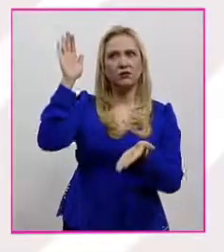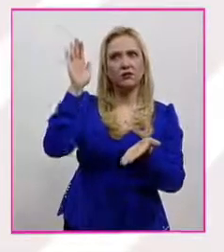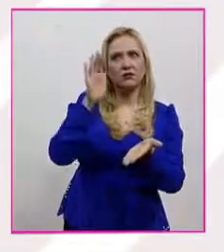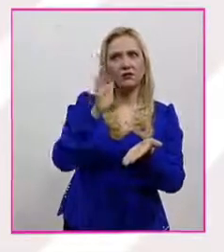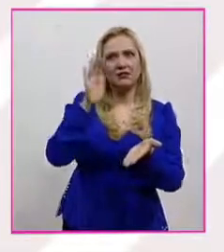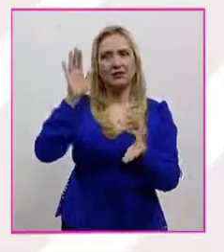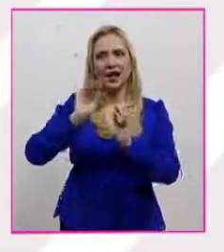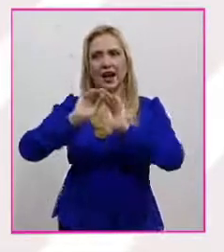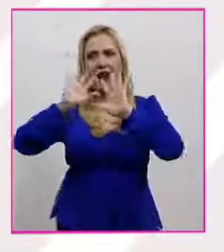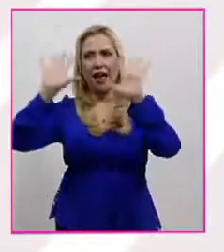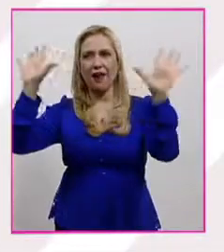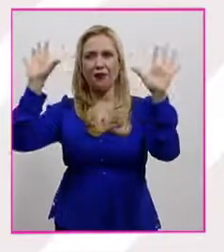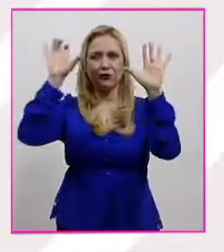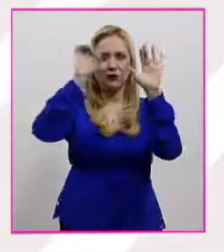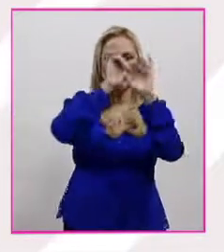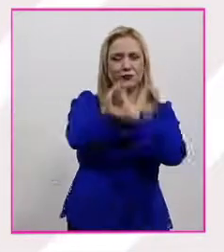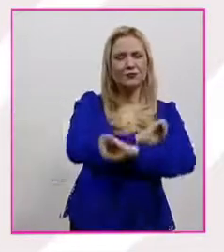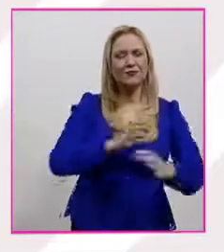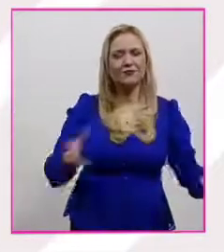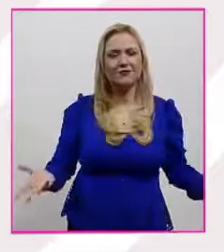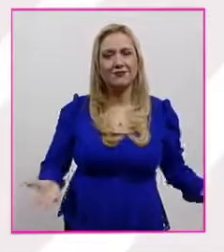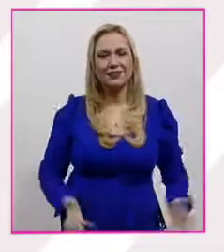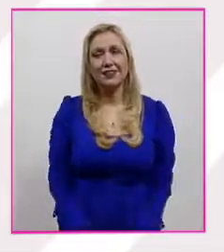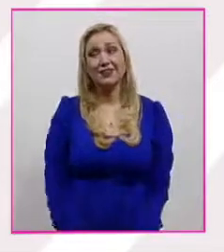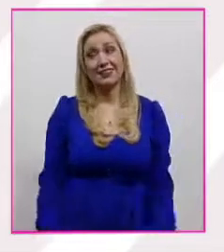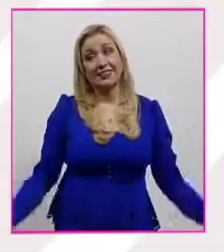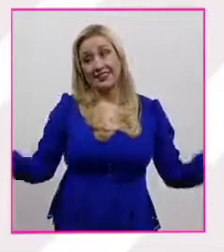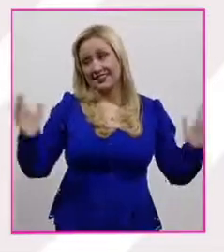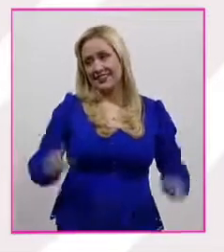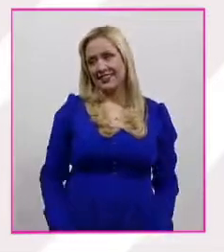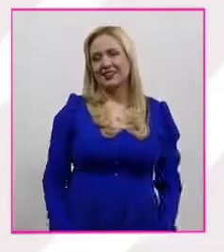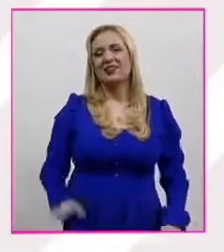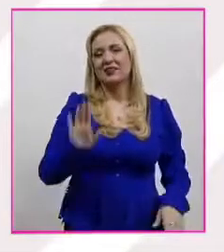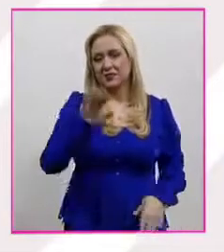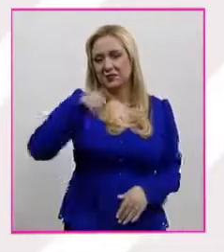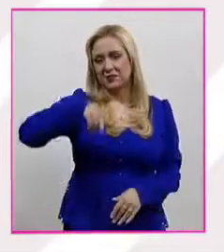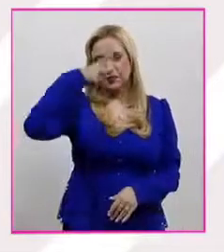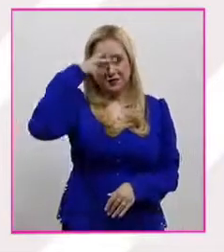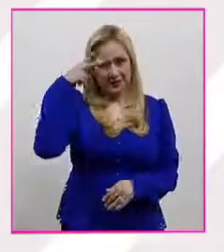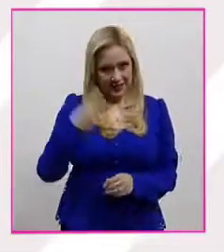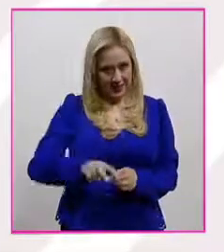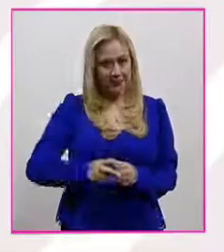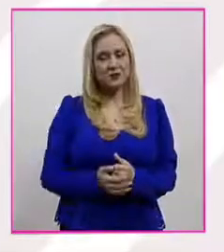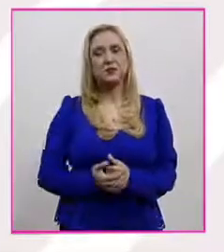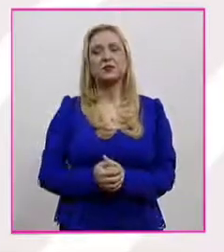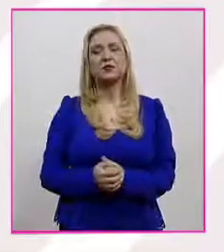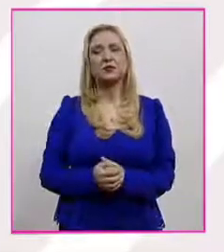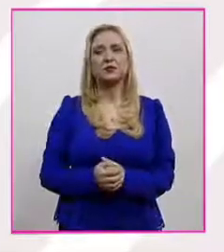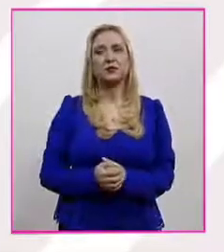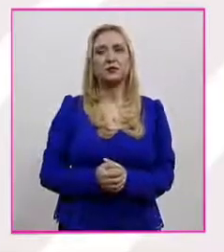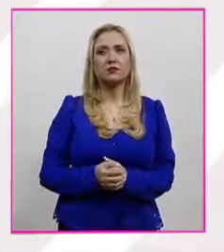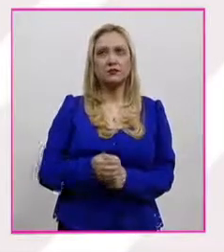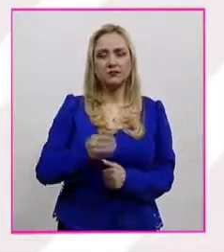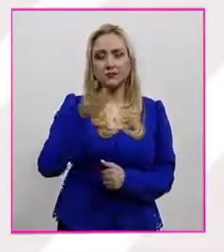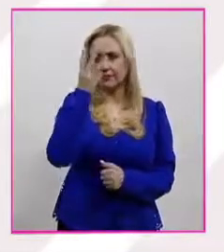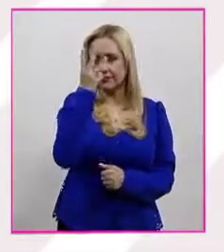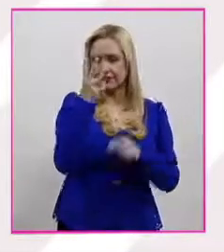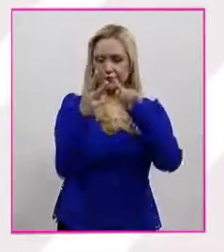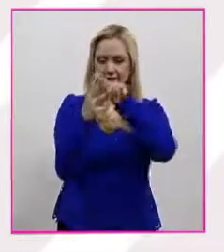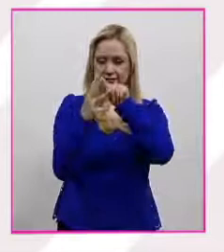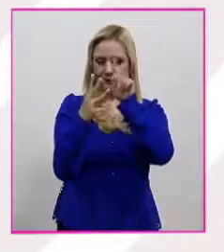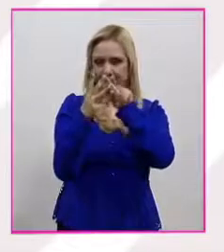pregunta porque hay dentro de ese mismo tema una discusión metodológica. En el caso mexicano, lo que se han seguido tres